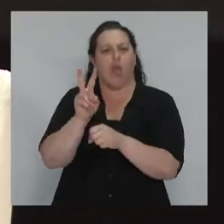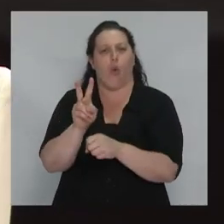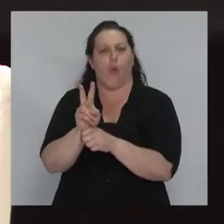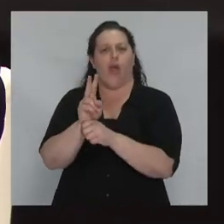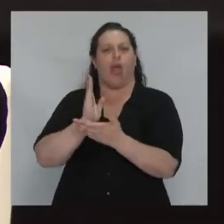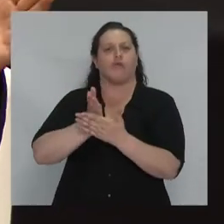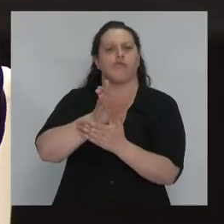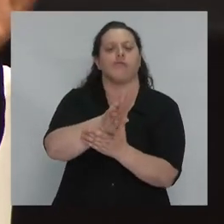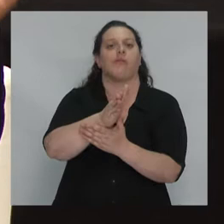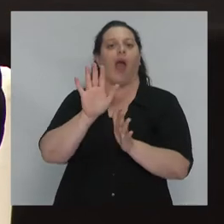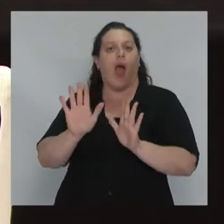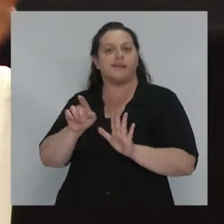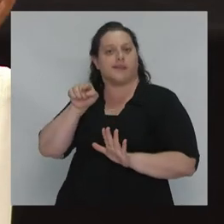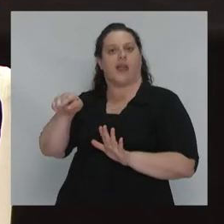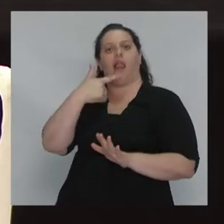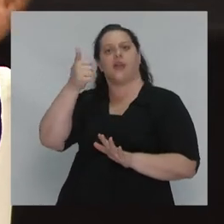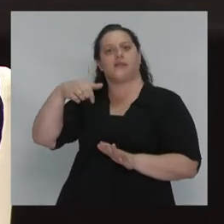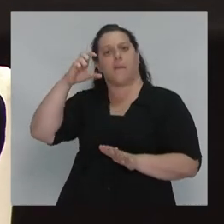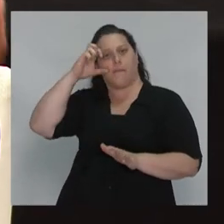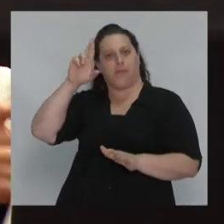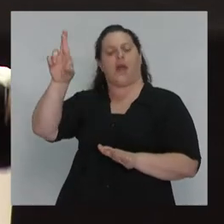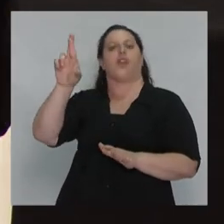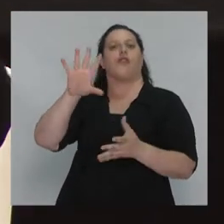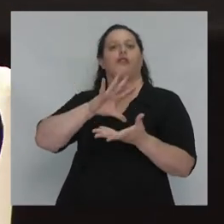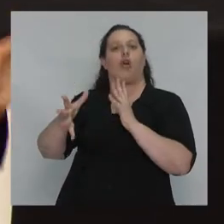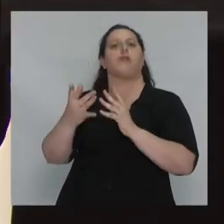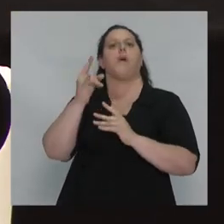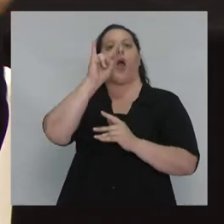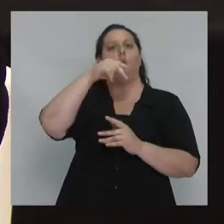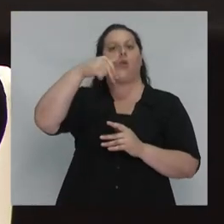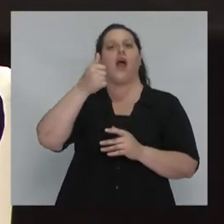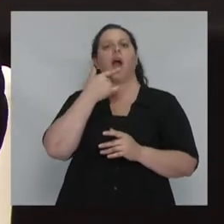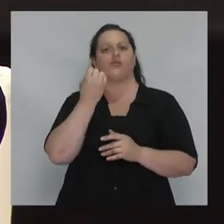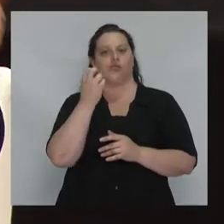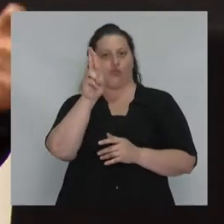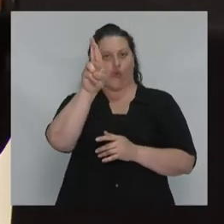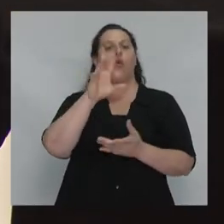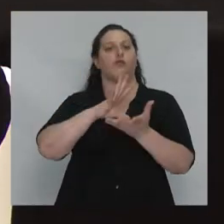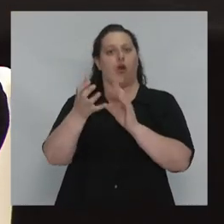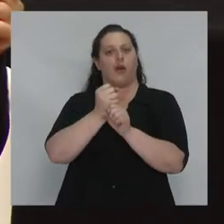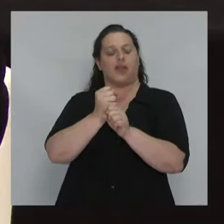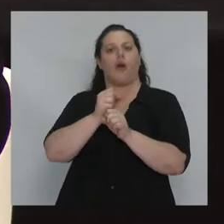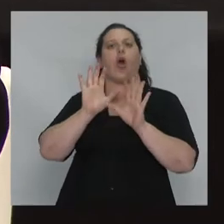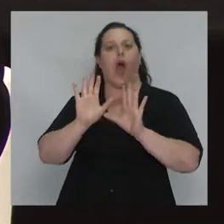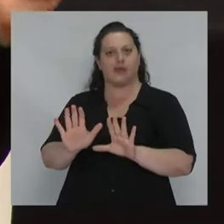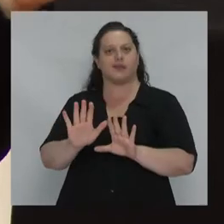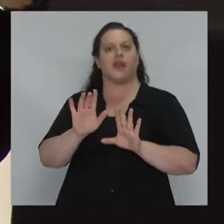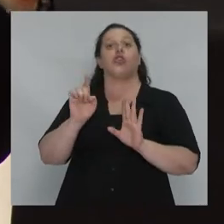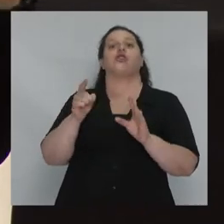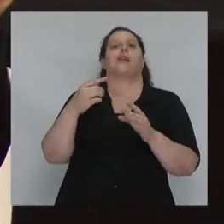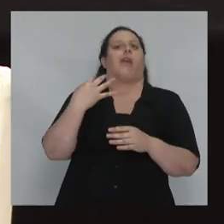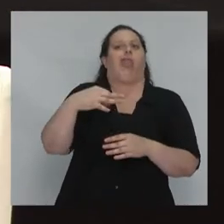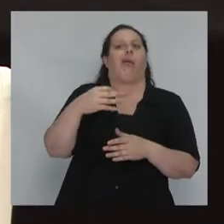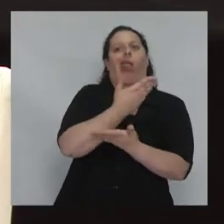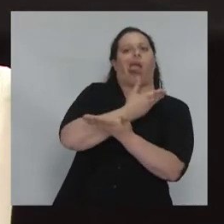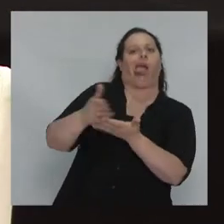eso fue lo que hizo Ernesto Samper dirigiendo a la UNASUR. Y por eso lo tuvieron que sacar a Samper, para hacer desaparecer a la